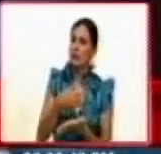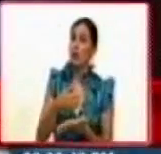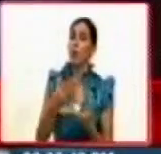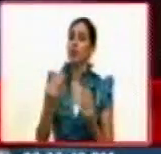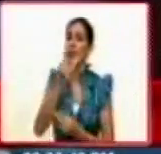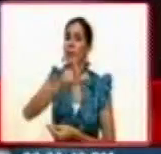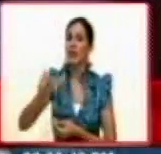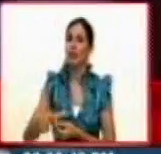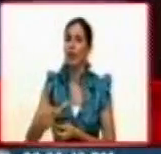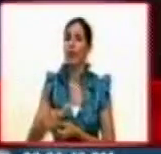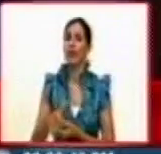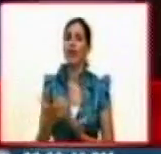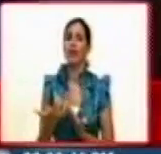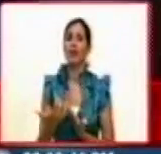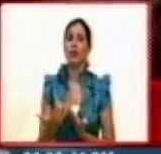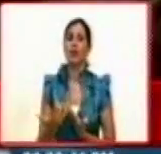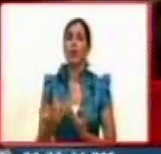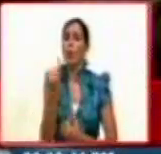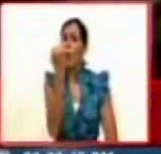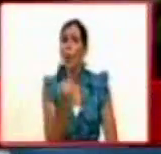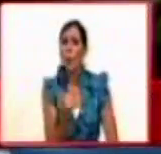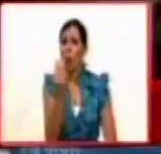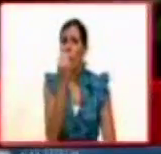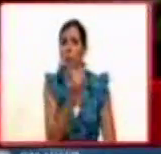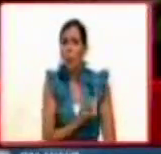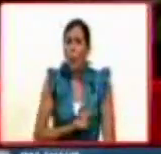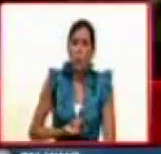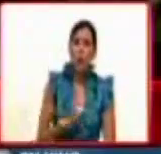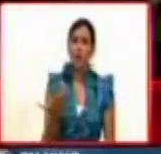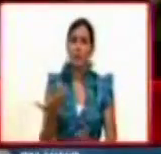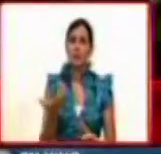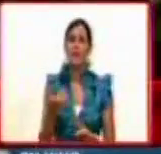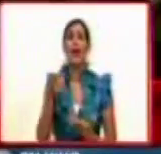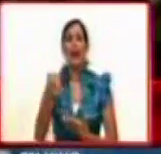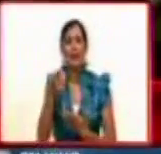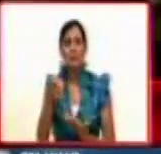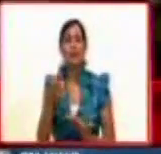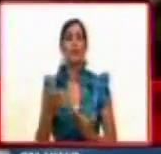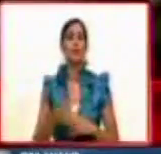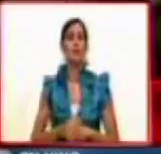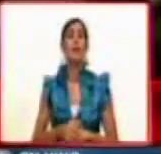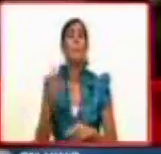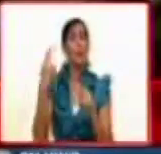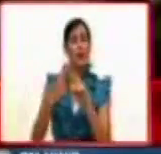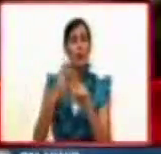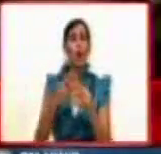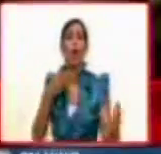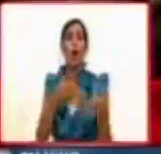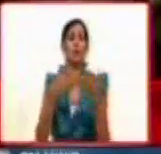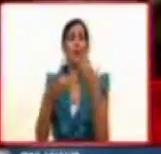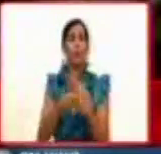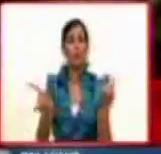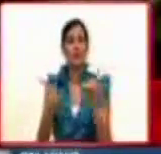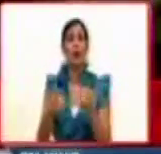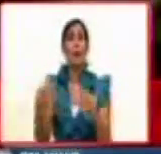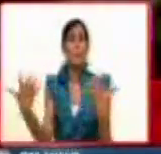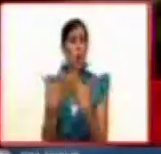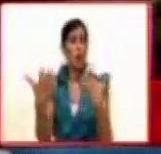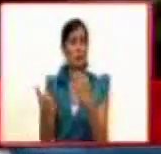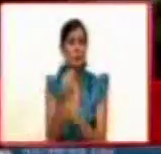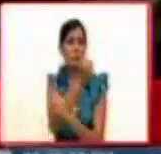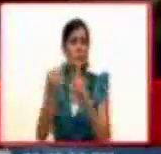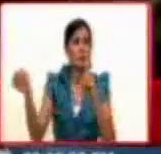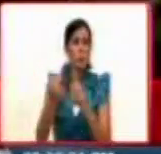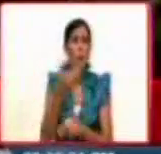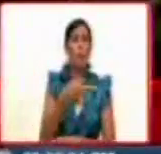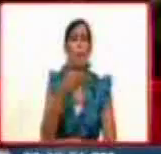americanos en condiciones de desnutrición. La corrupción sigue siendo una amenaza para nuestras democracias y las cifras de violencia criminal